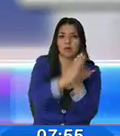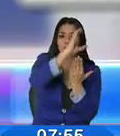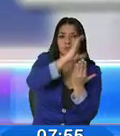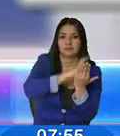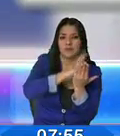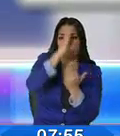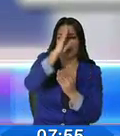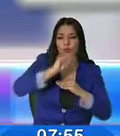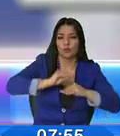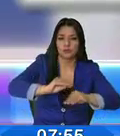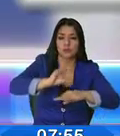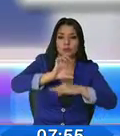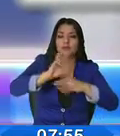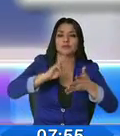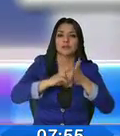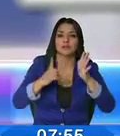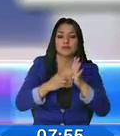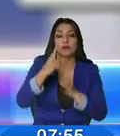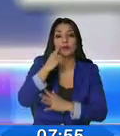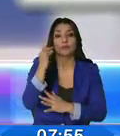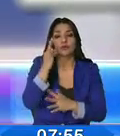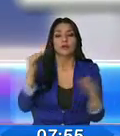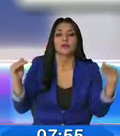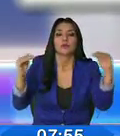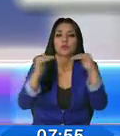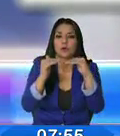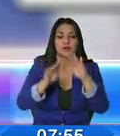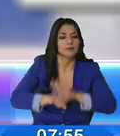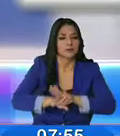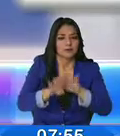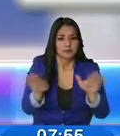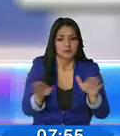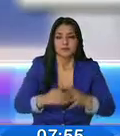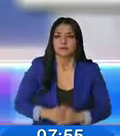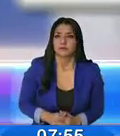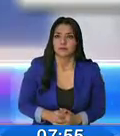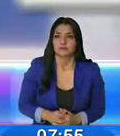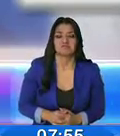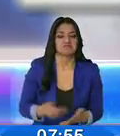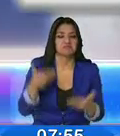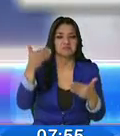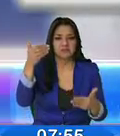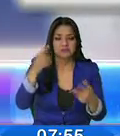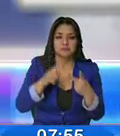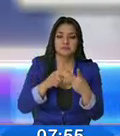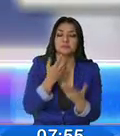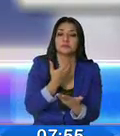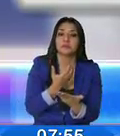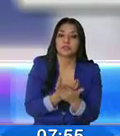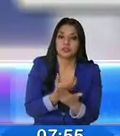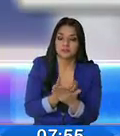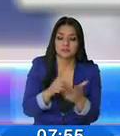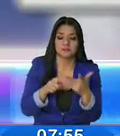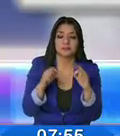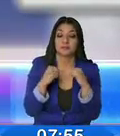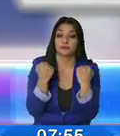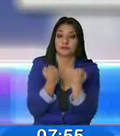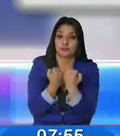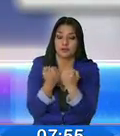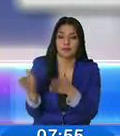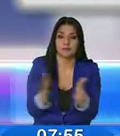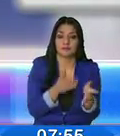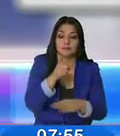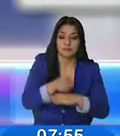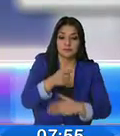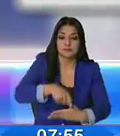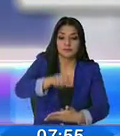Ecuador incluyen la igualdad entre hombres y mujeres en todas las esferas políticas, económicas y sociales. Además, se dice que el